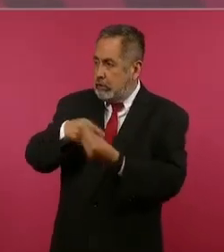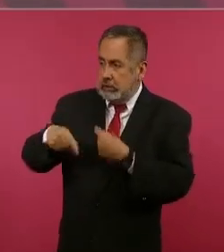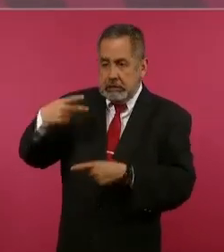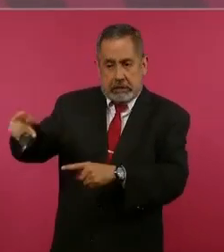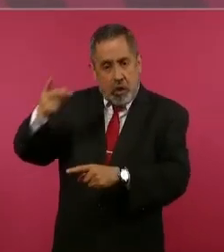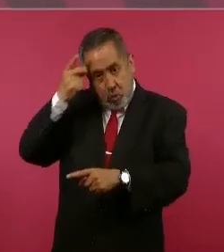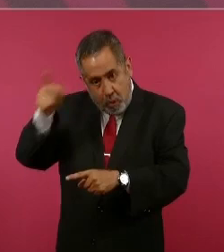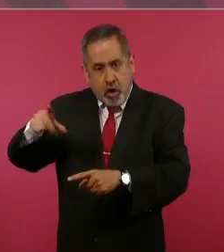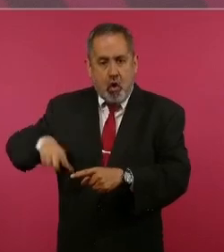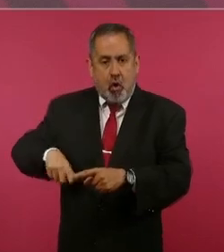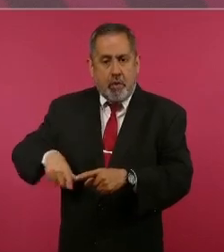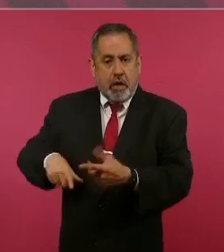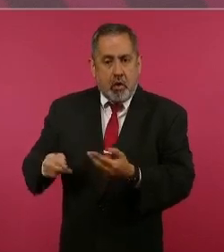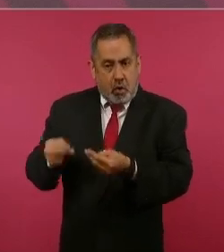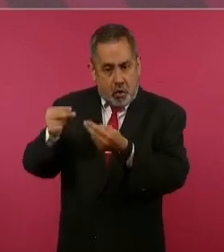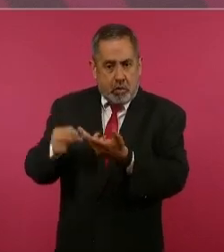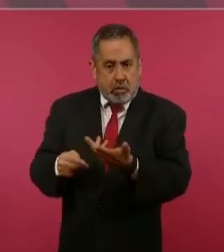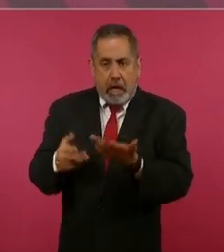pública,